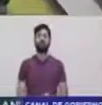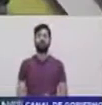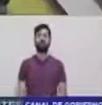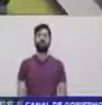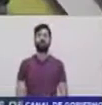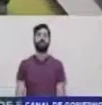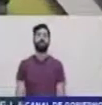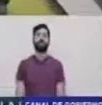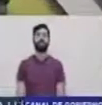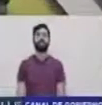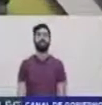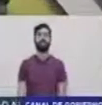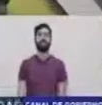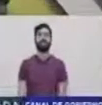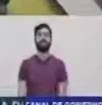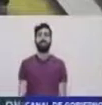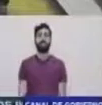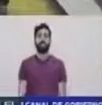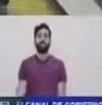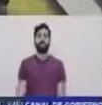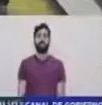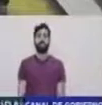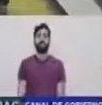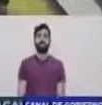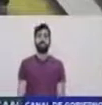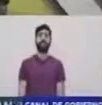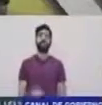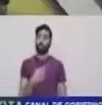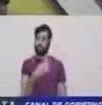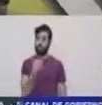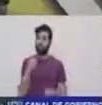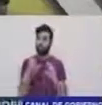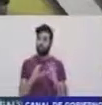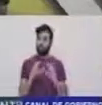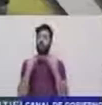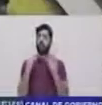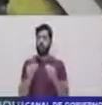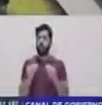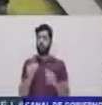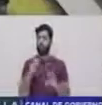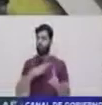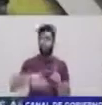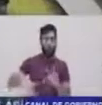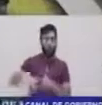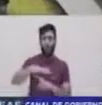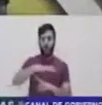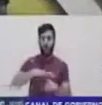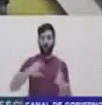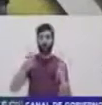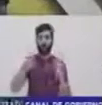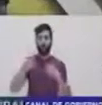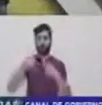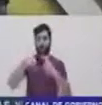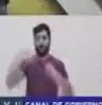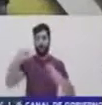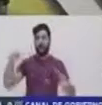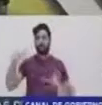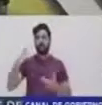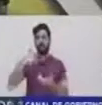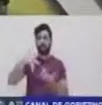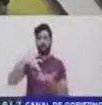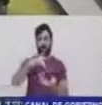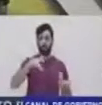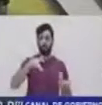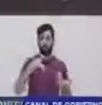laboral el otro año, ¿verdad? Claro, ser muy cuidadosos con nuestras redes sociales, ¿verdad? Por supuesto. Y tener